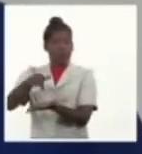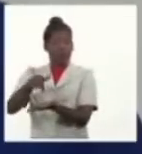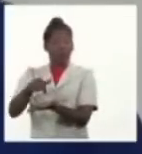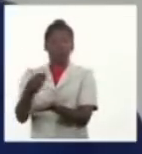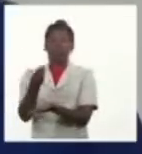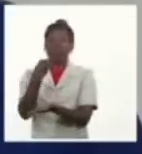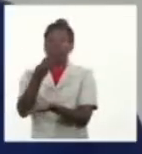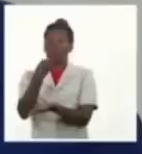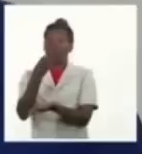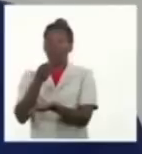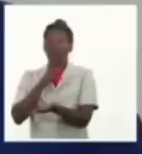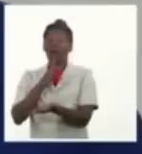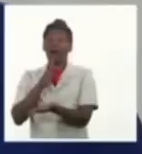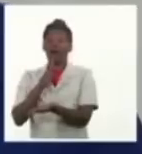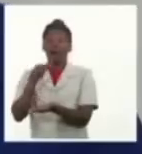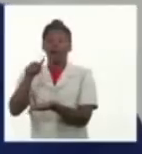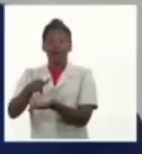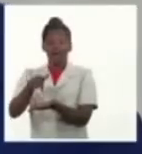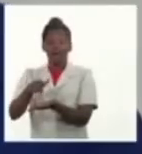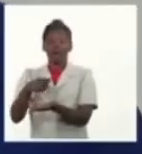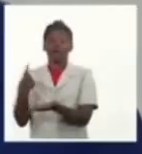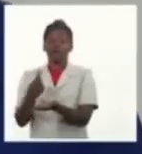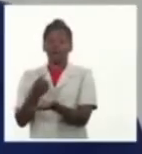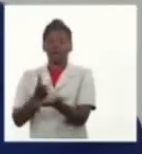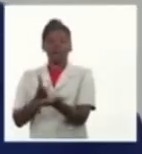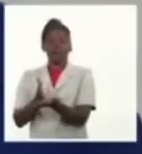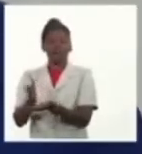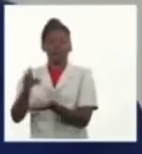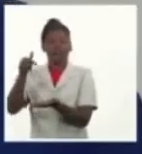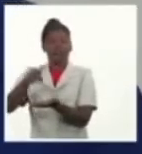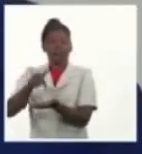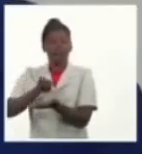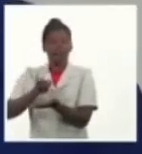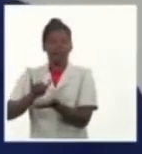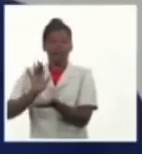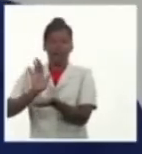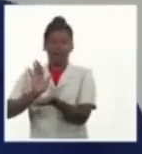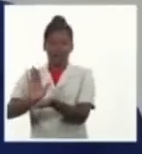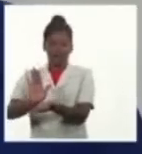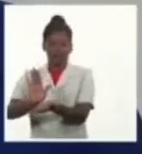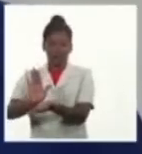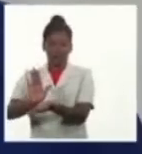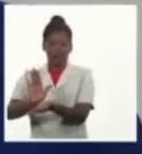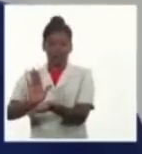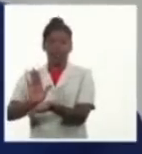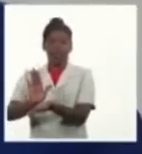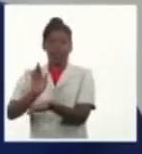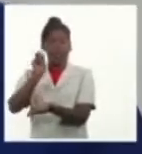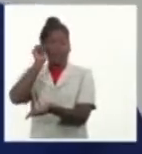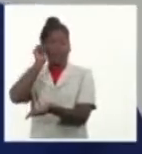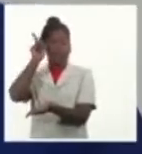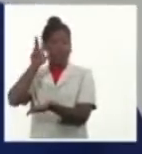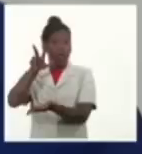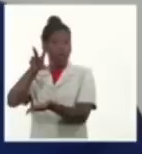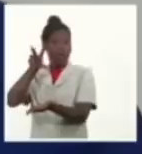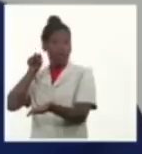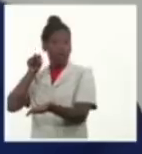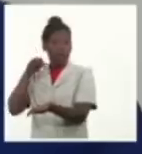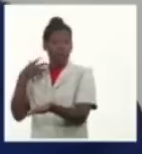todo. ¿Qué manera del pueblo cubano tener por obligación que aprender de electricidad, de